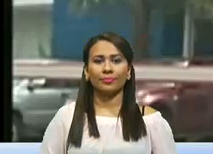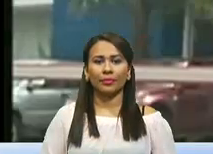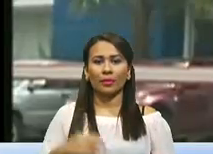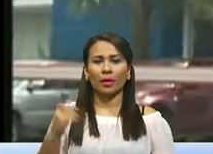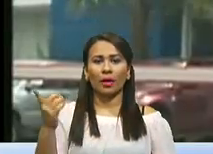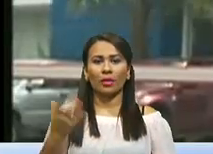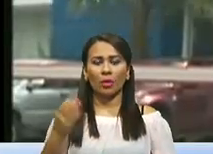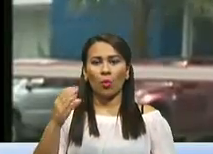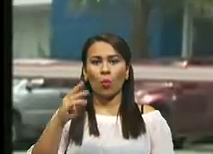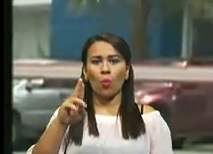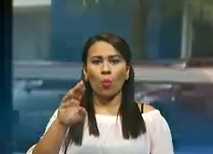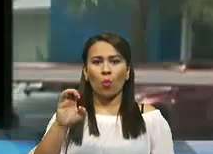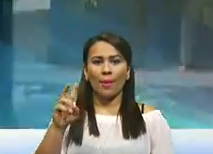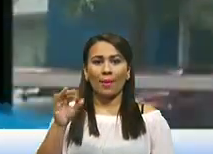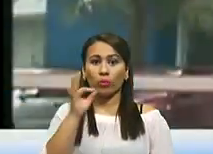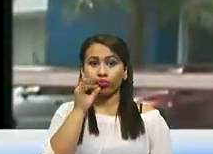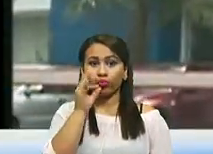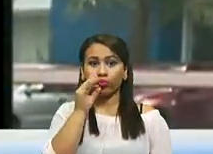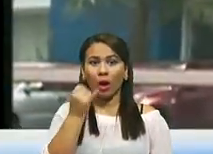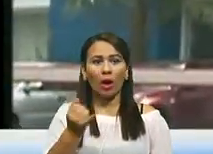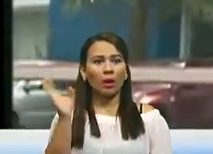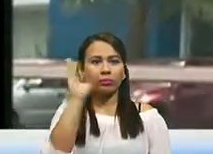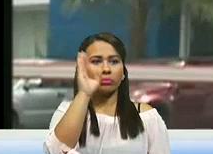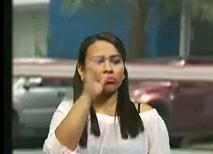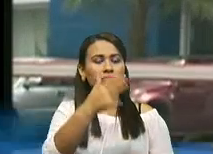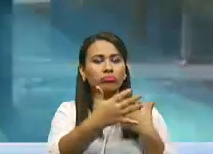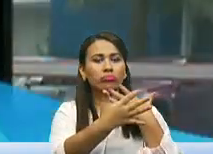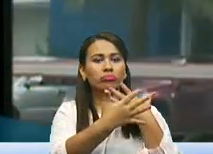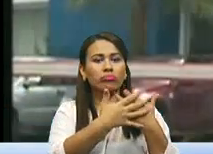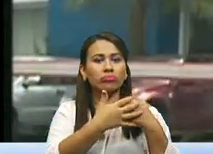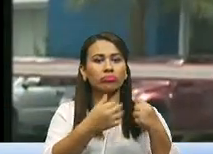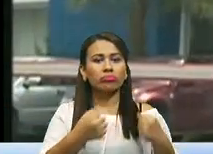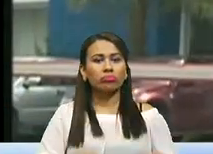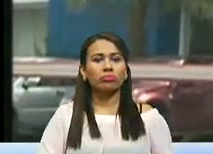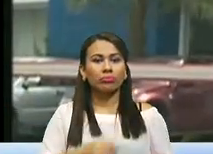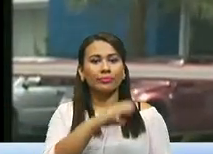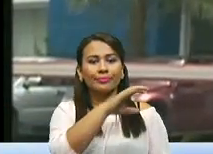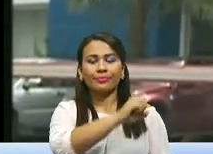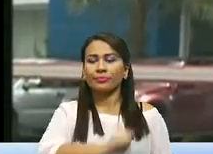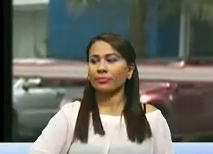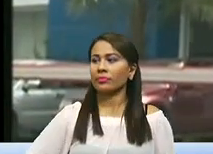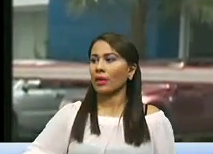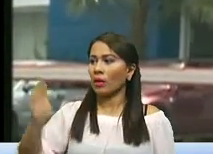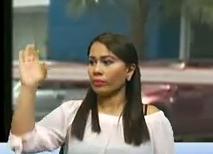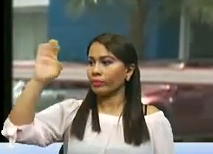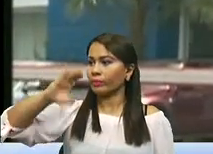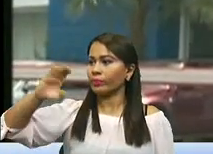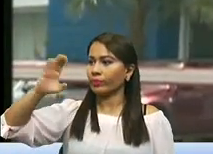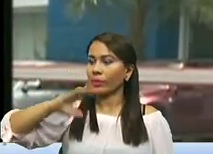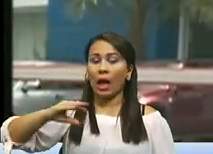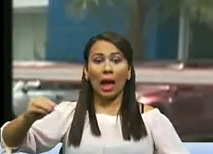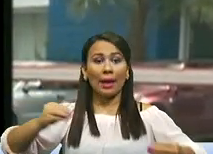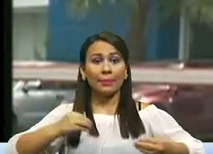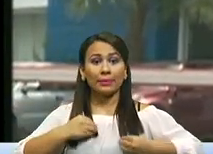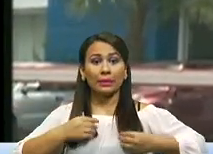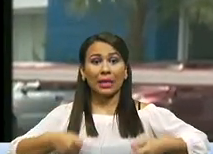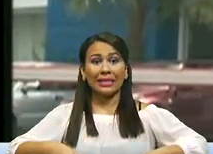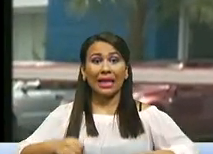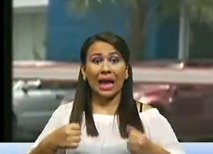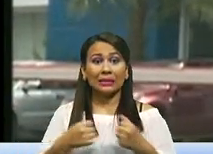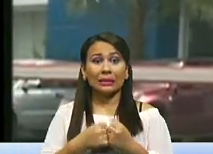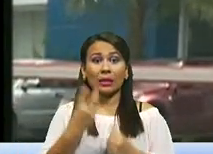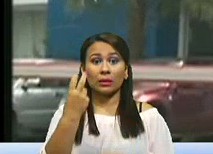Chiluisa. Juez de tránsito emitió boleta de captura sobre el conductor del bus de la cooperativa Flor del Valle, cuyo accidente dejó 12